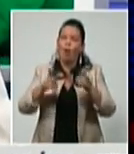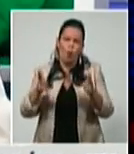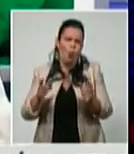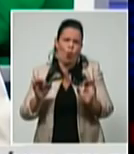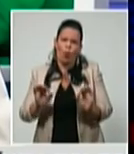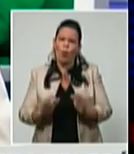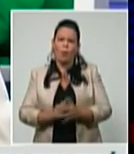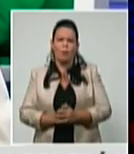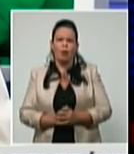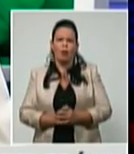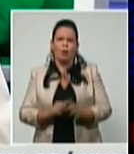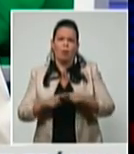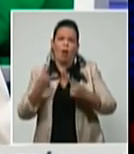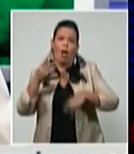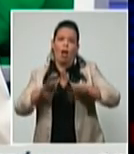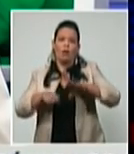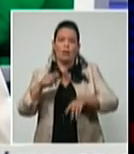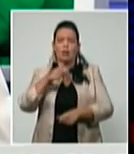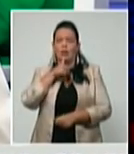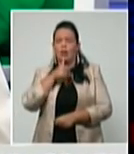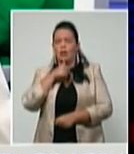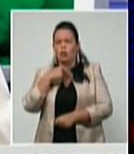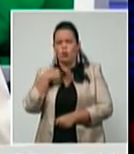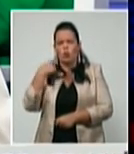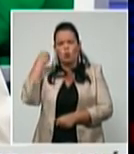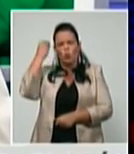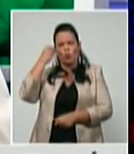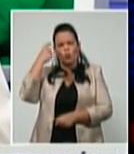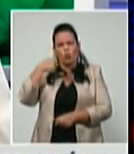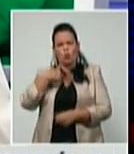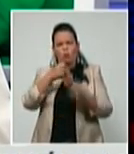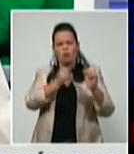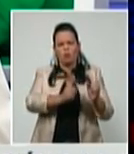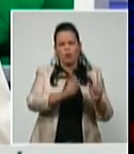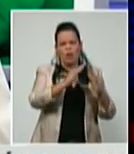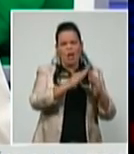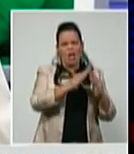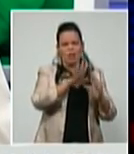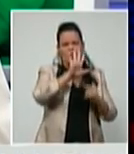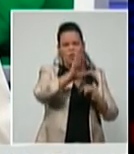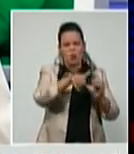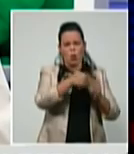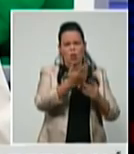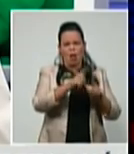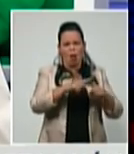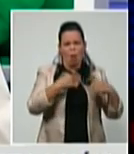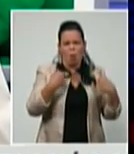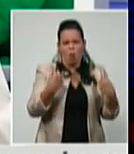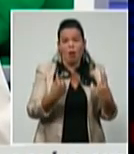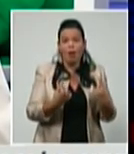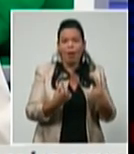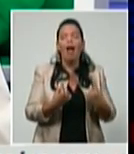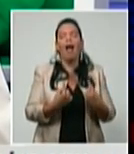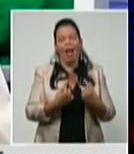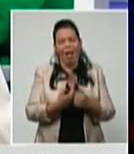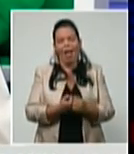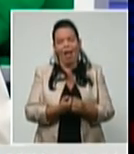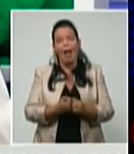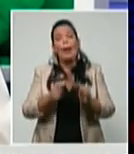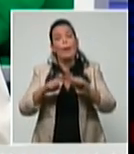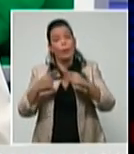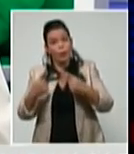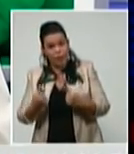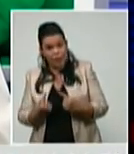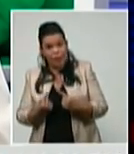limitación de movimiento 5 días, 6 días. Tienes que estar, porque el riesgo del mundo es muy elevado.